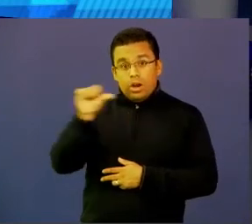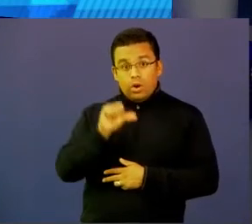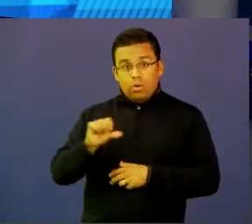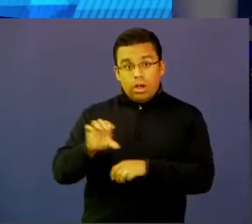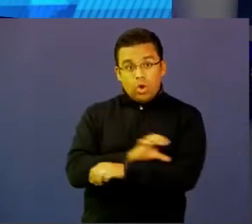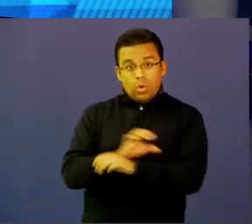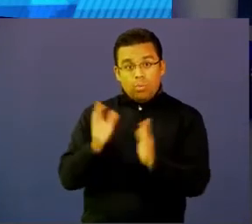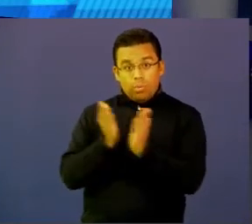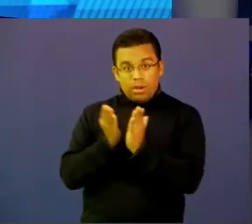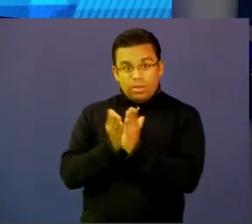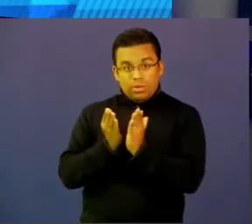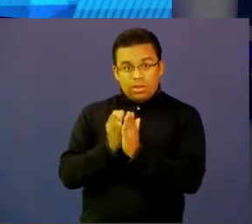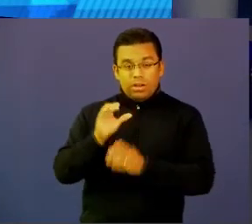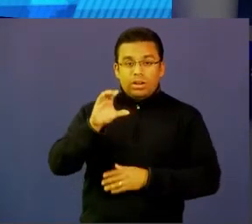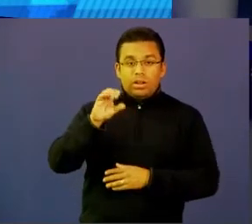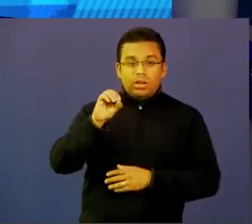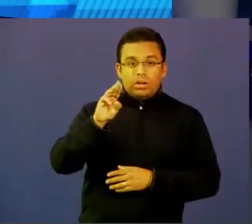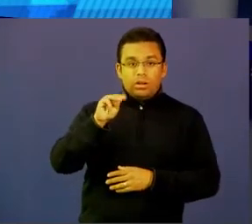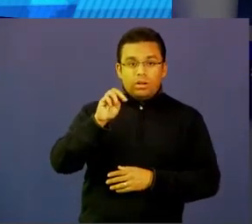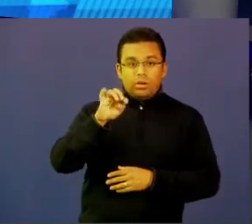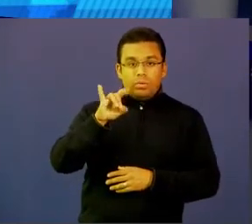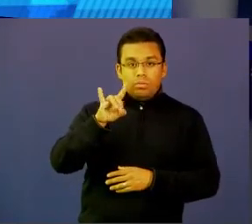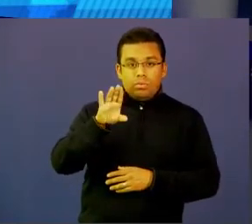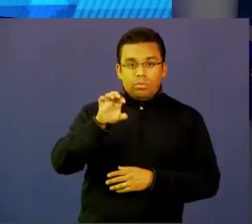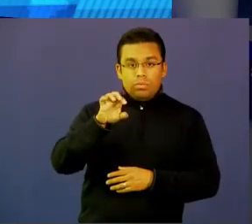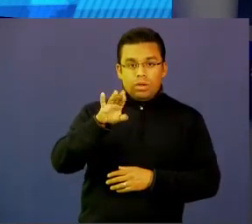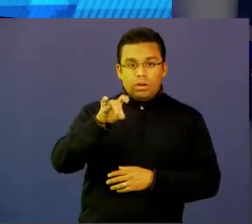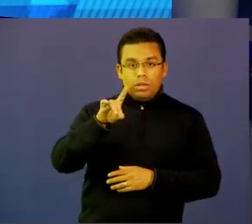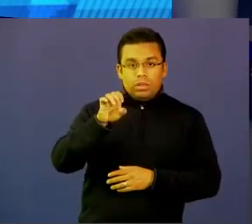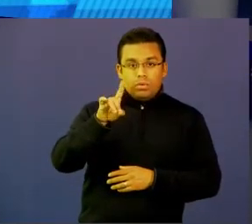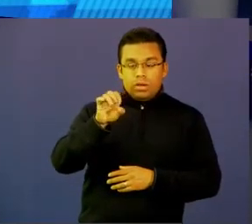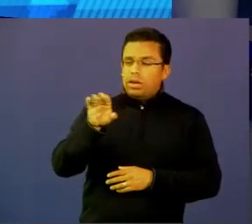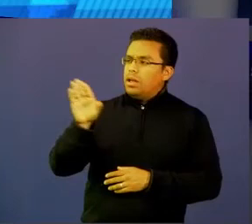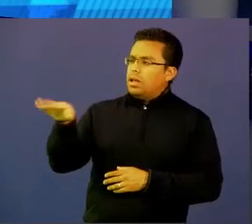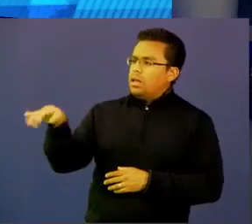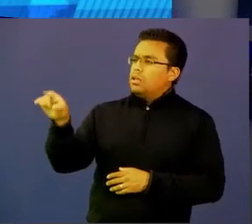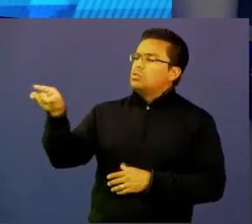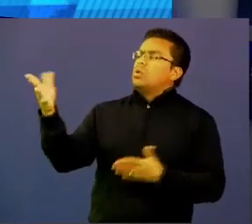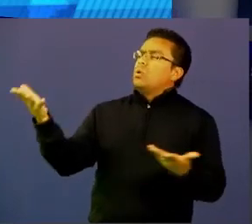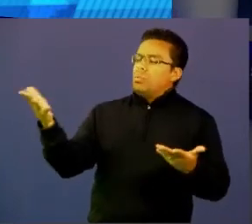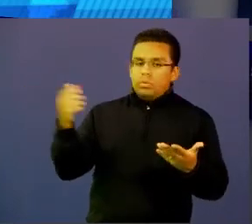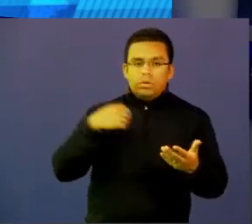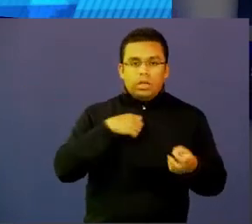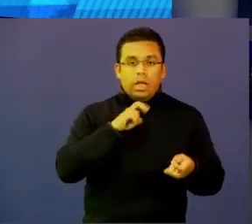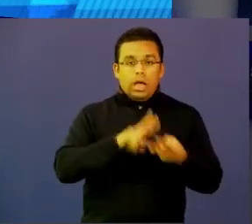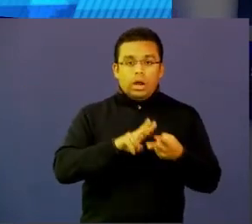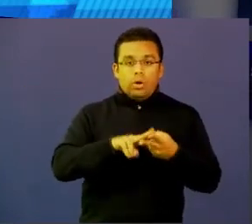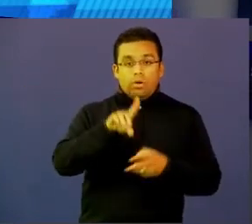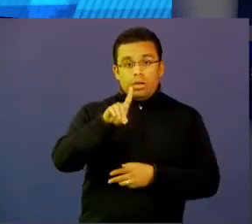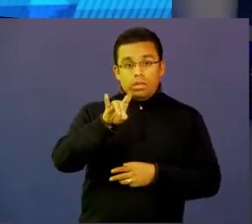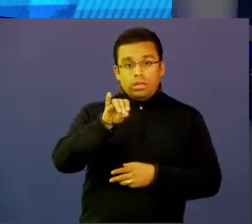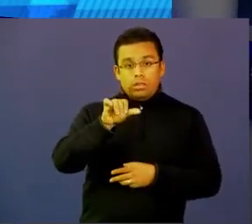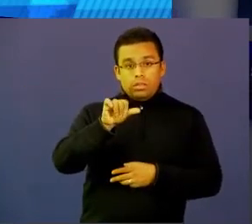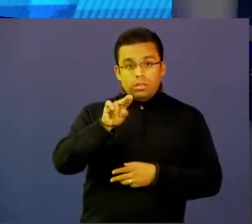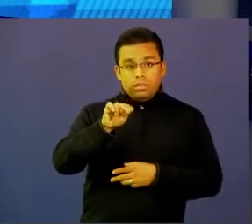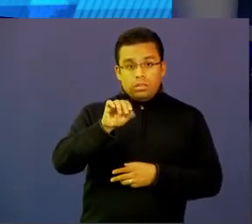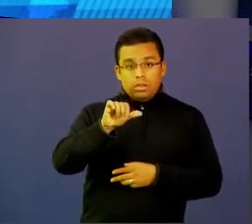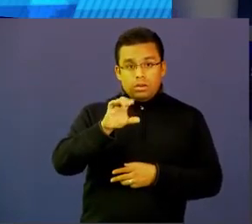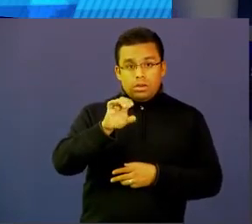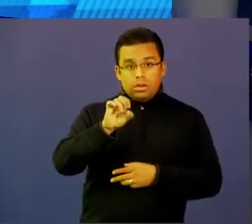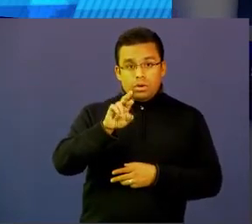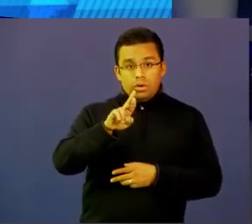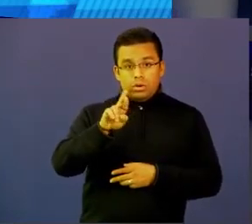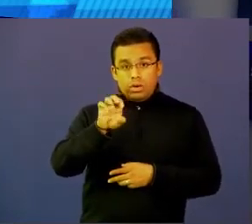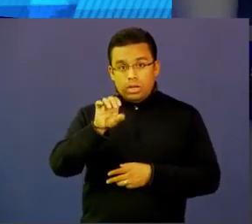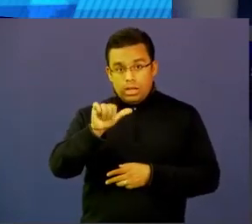no le preguntaba a Adriana, ¿cuál es su perfil en Twitter? Arroba Adriana Correa B. Perfecto. Y yo no les había dicho, también por si quieren